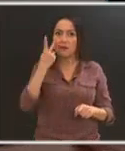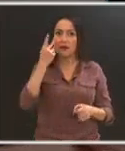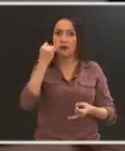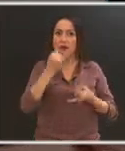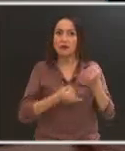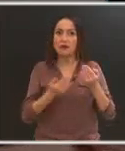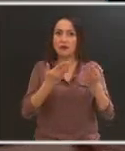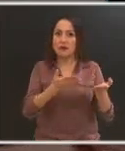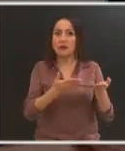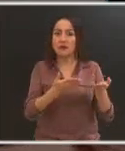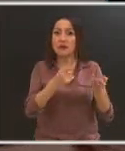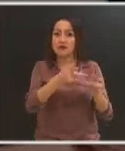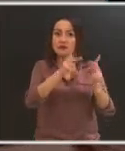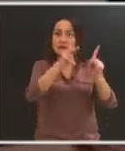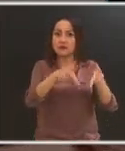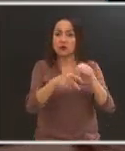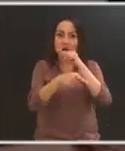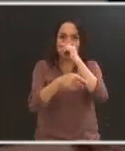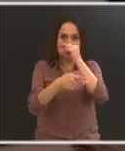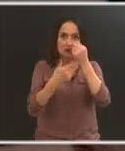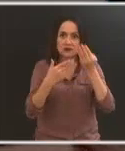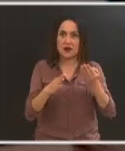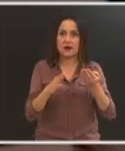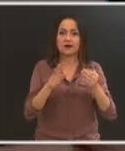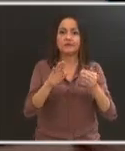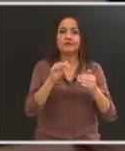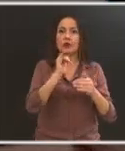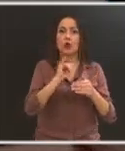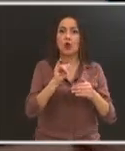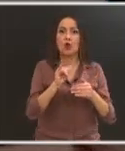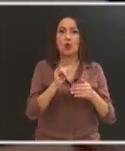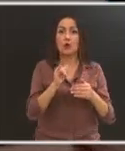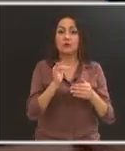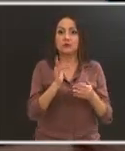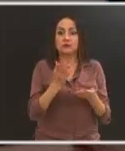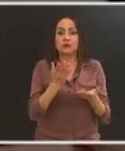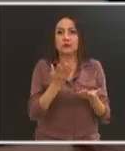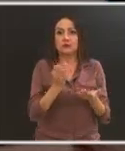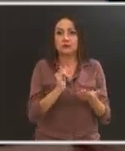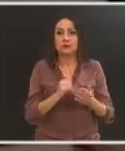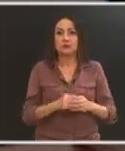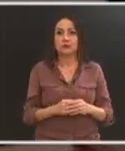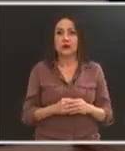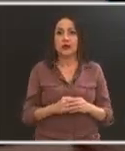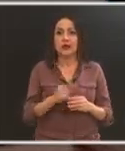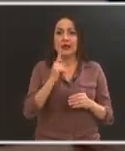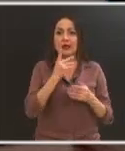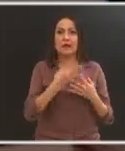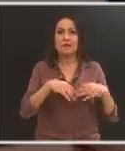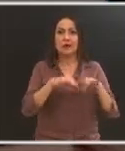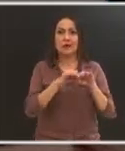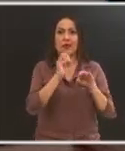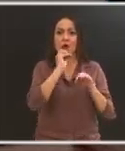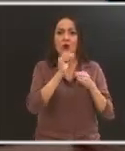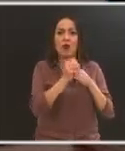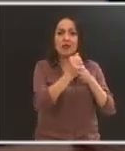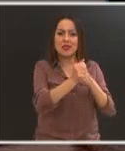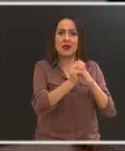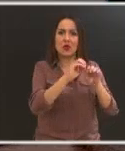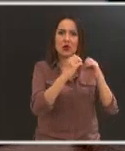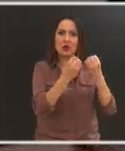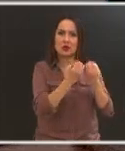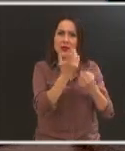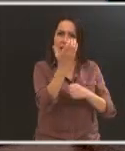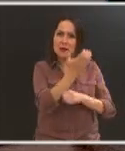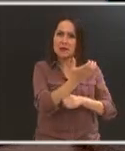terminan en que estas personas que se vuelven importantes en organizaciones criminales tengan el